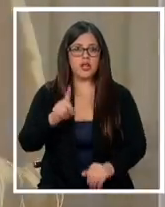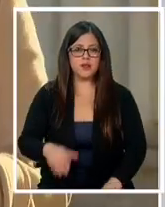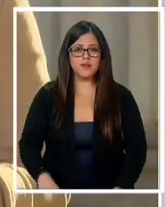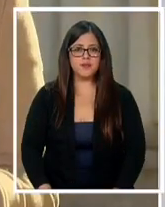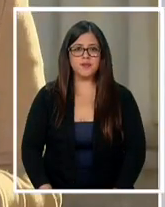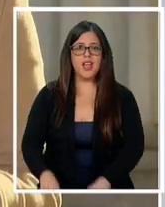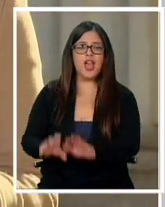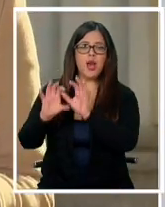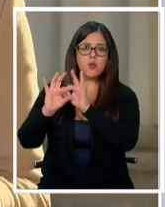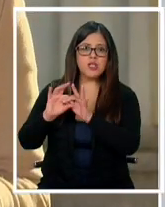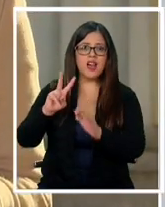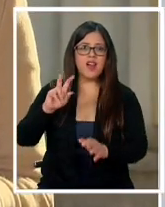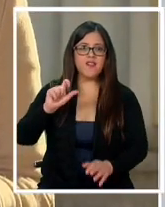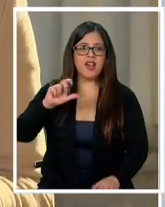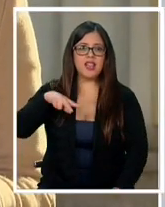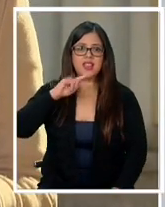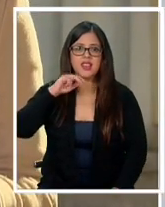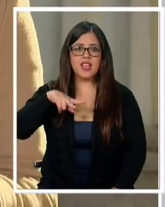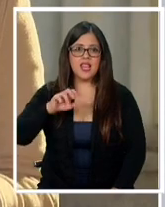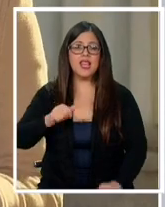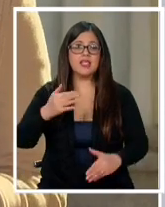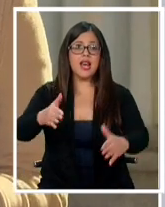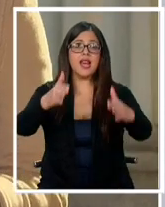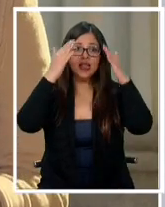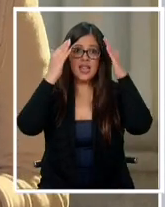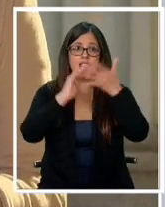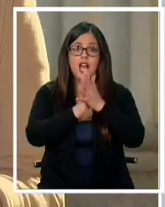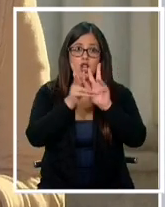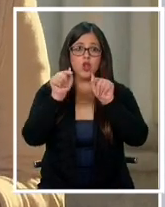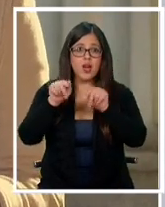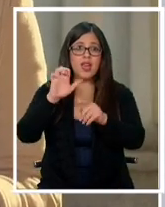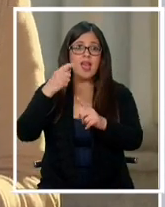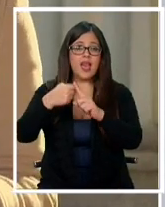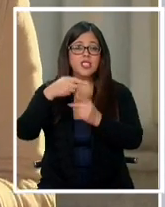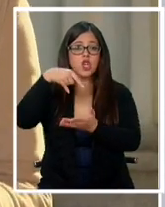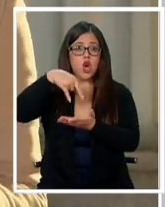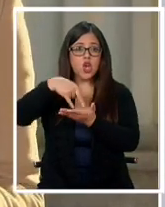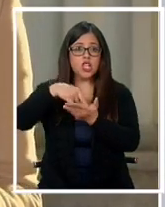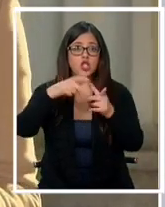muchas gracias valentina de reyes ahí atenta a todo lo que ocurre en el ex congreso nacional y aquí en él